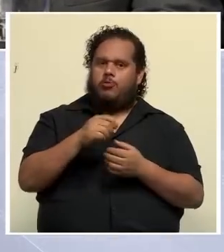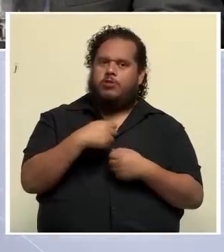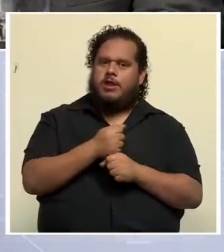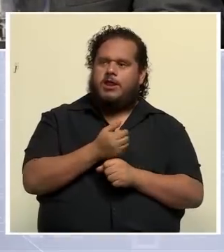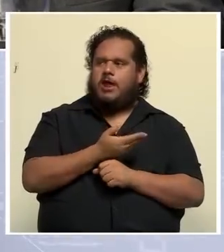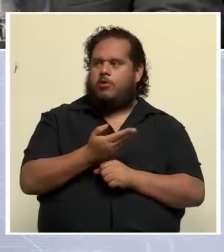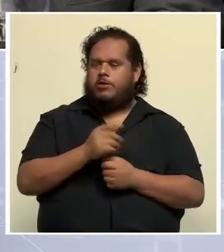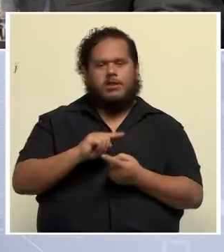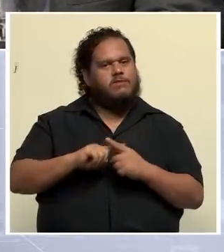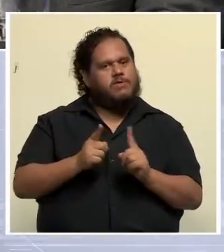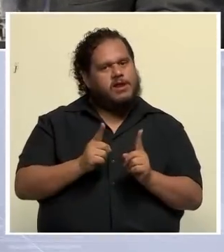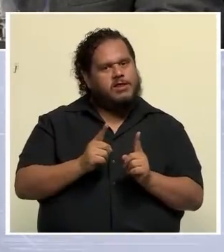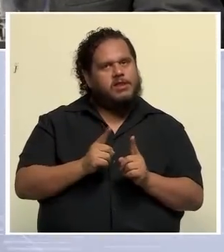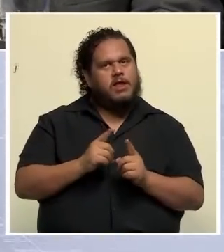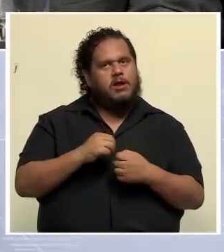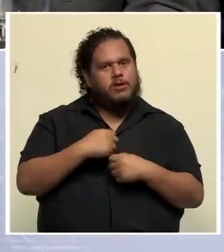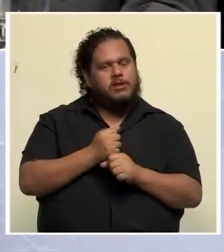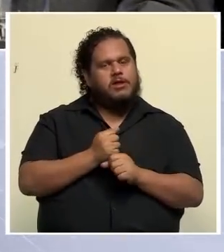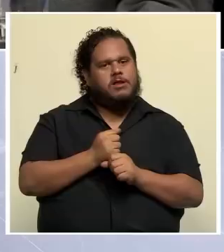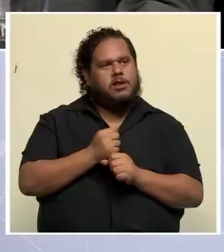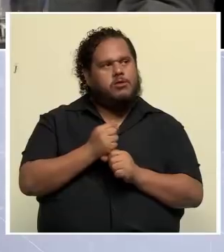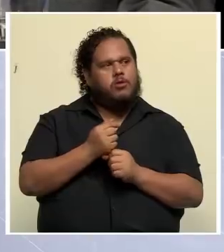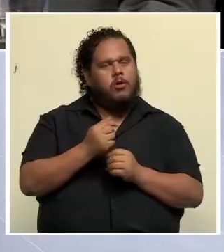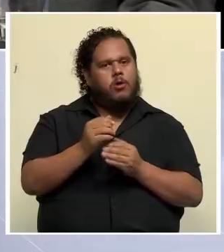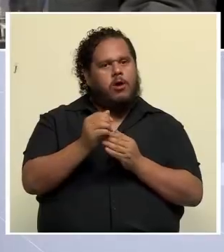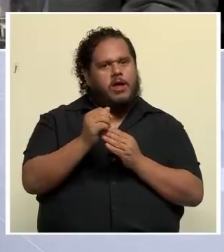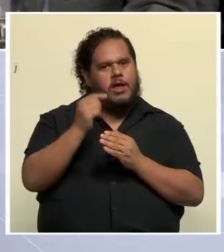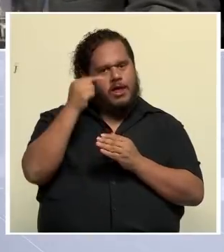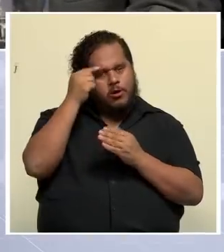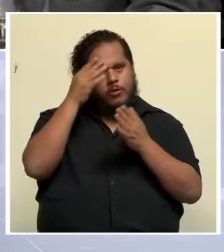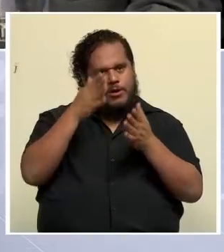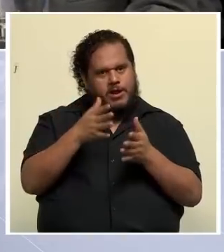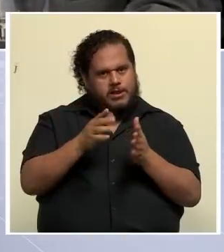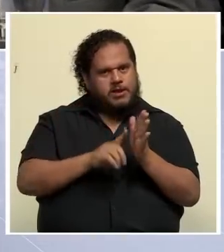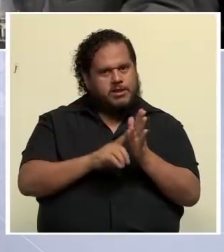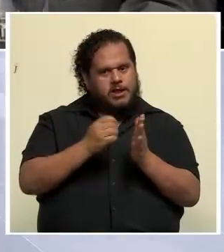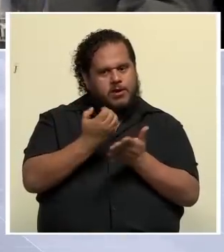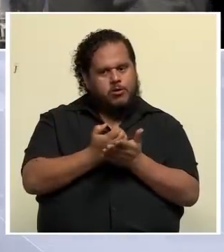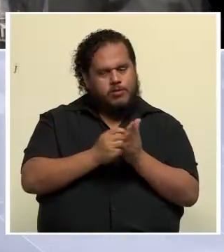de las que están haciendo gobernantes de economías desarrolladas?